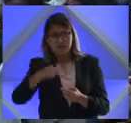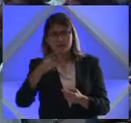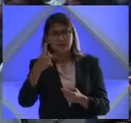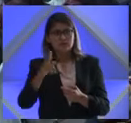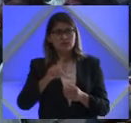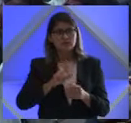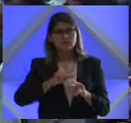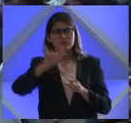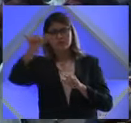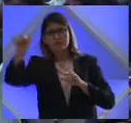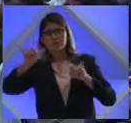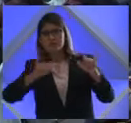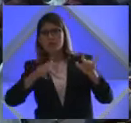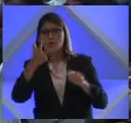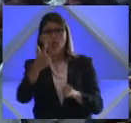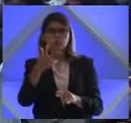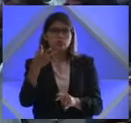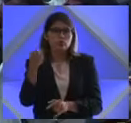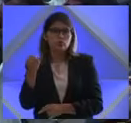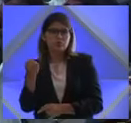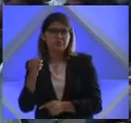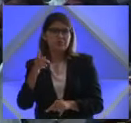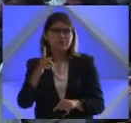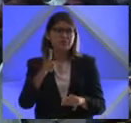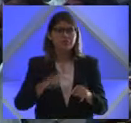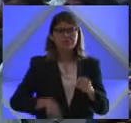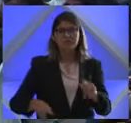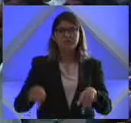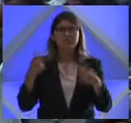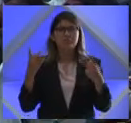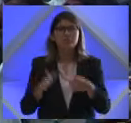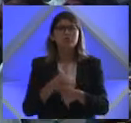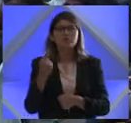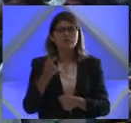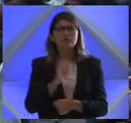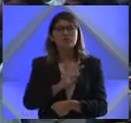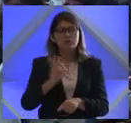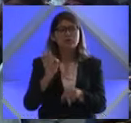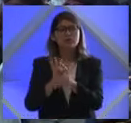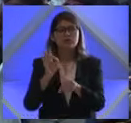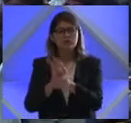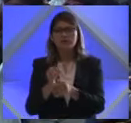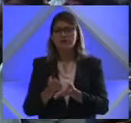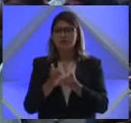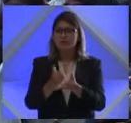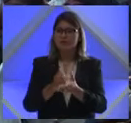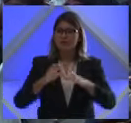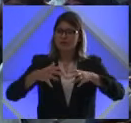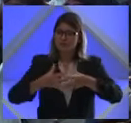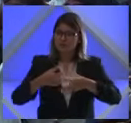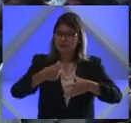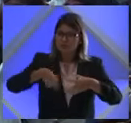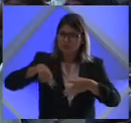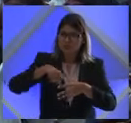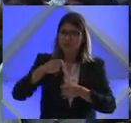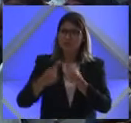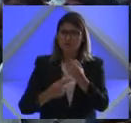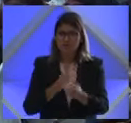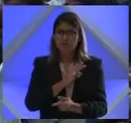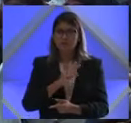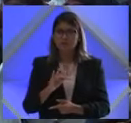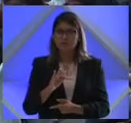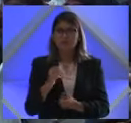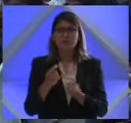para darle conectividad como dice el presidente a las comunidades lo que dejan los que pueden los que tienen el dinero